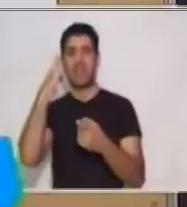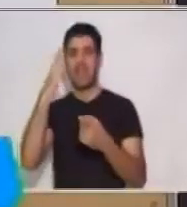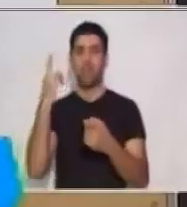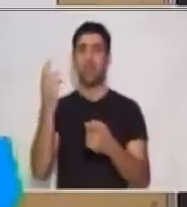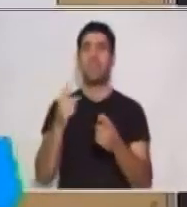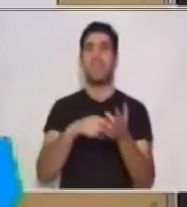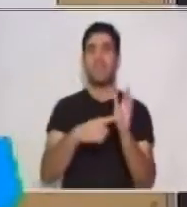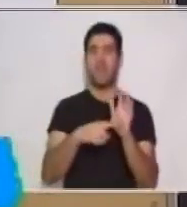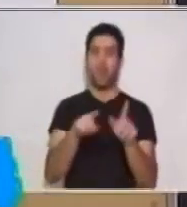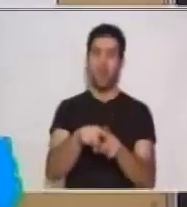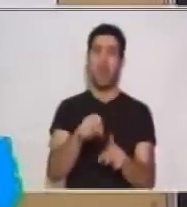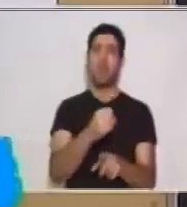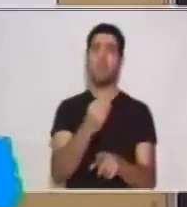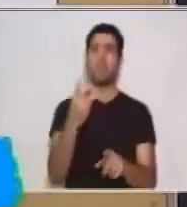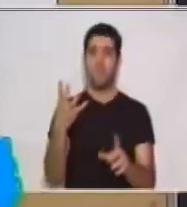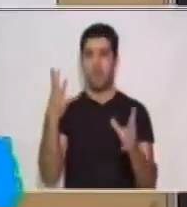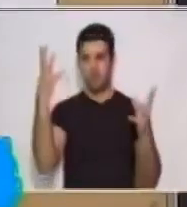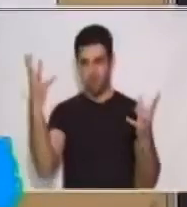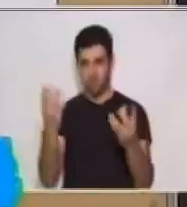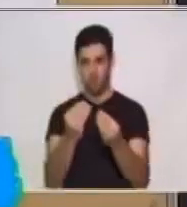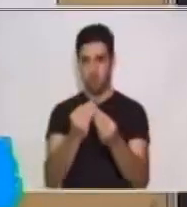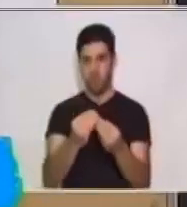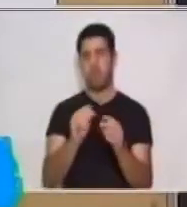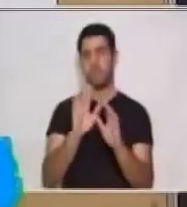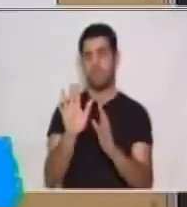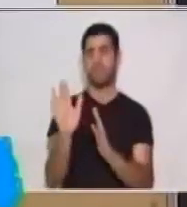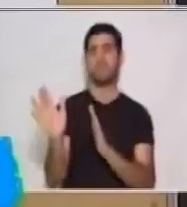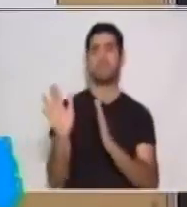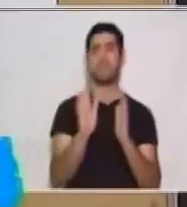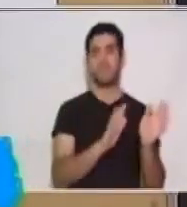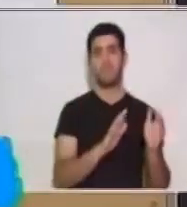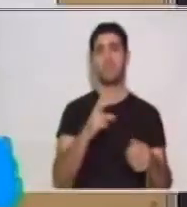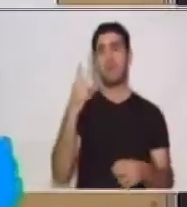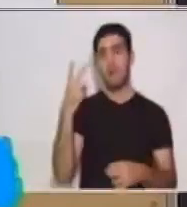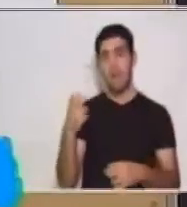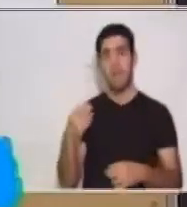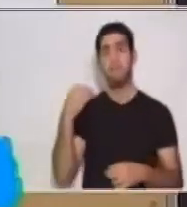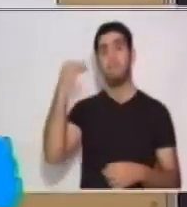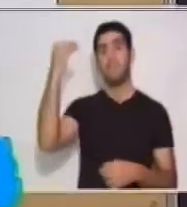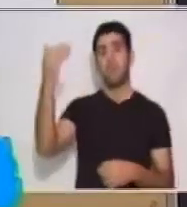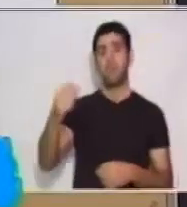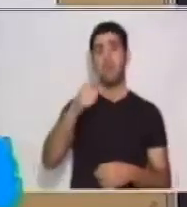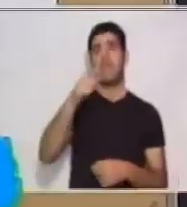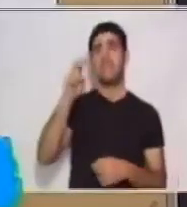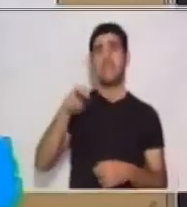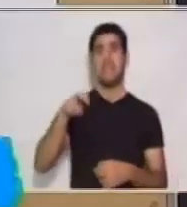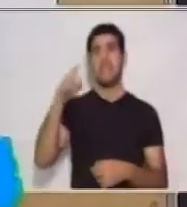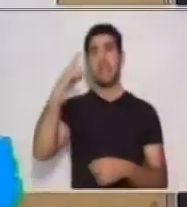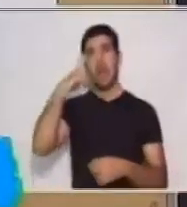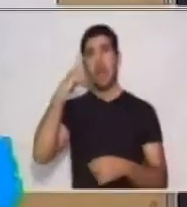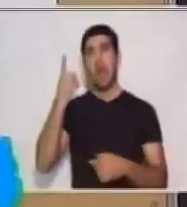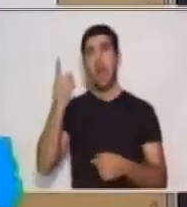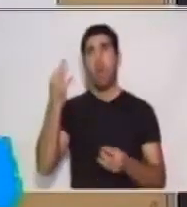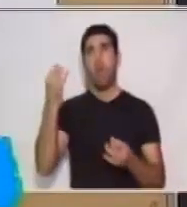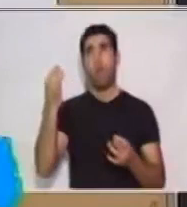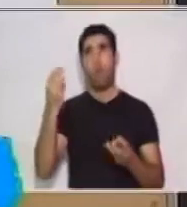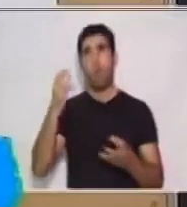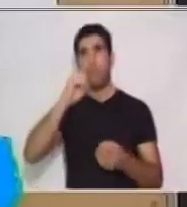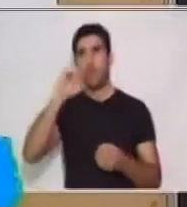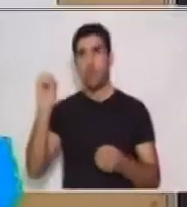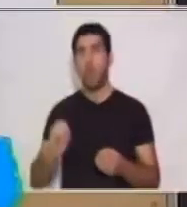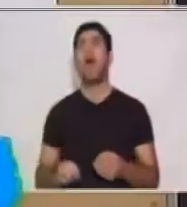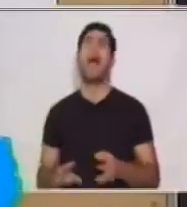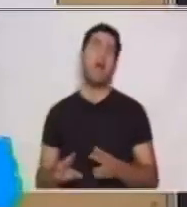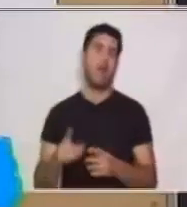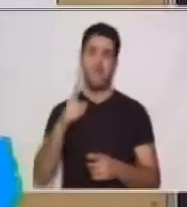resolver problemas. La próxima vez entonces que necesites calcular un porcentaje, piensa en el